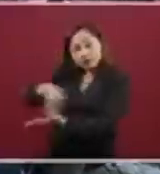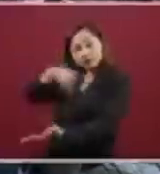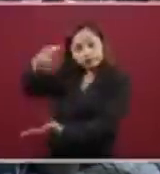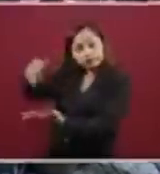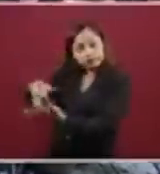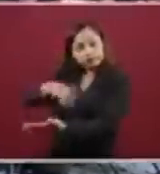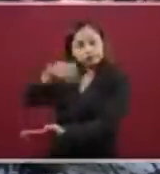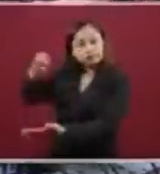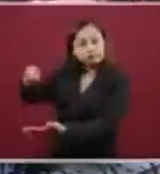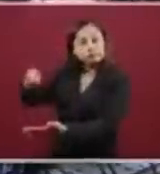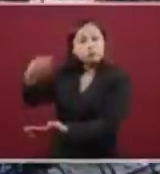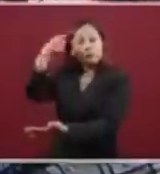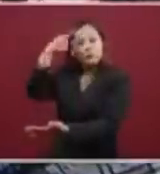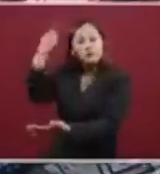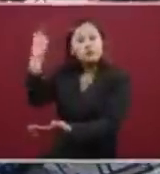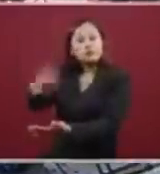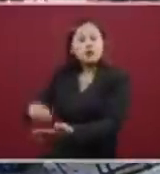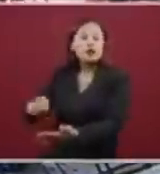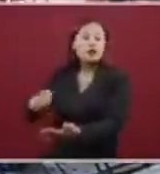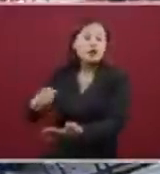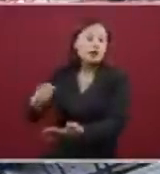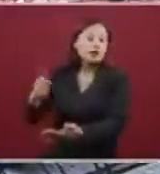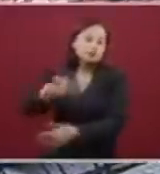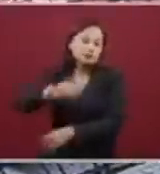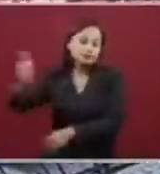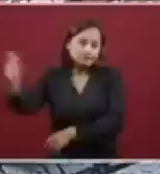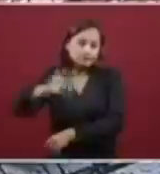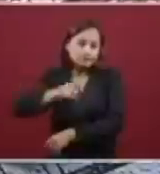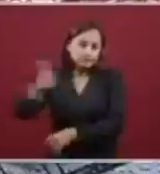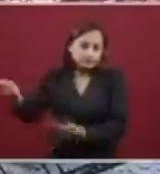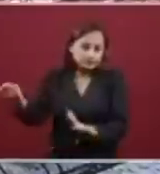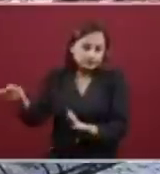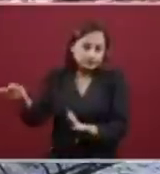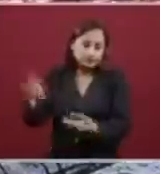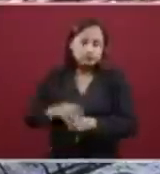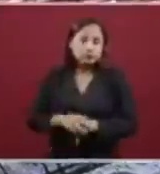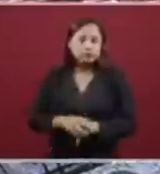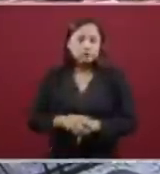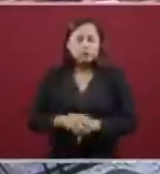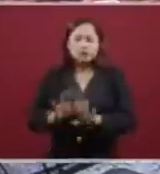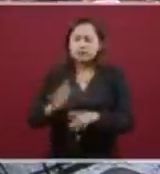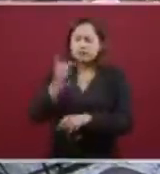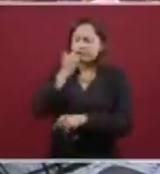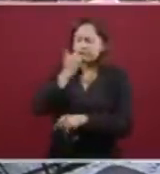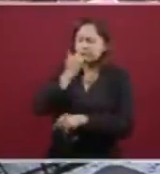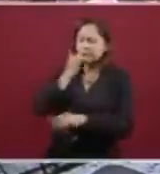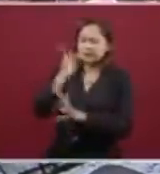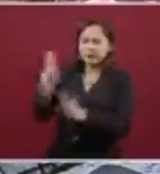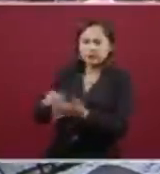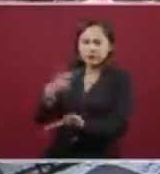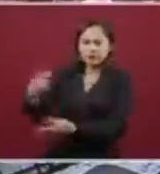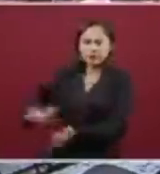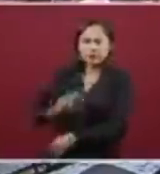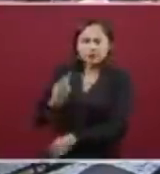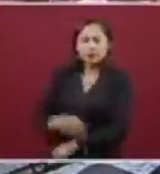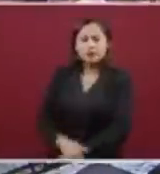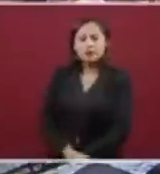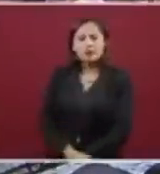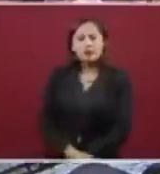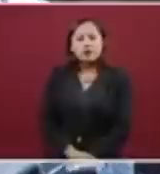intercomunicación y que empresas internacionales especiales de su pregunta pues disculpe que sí